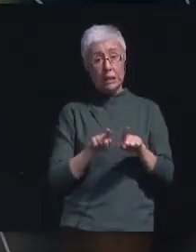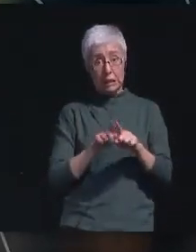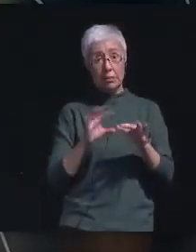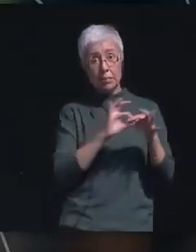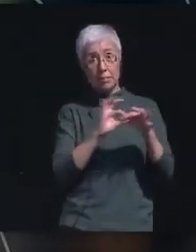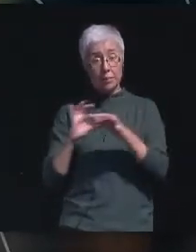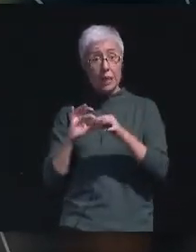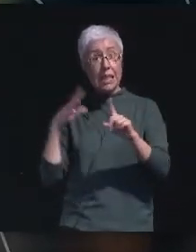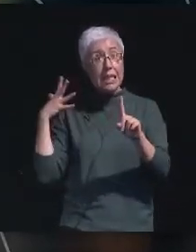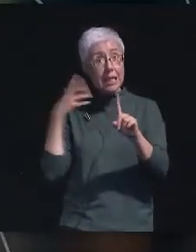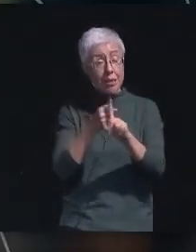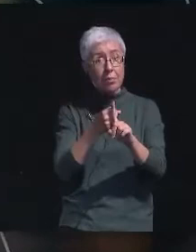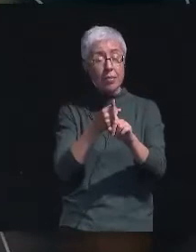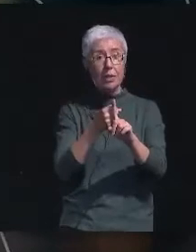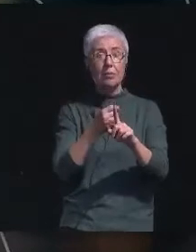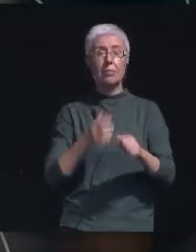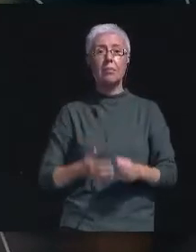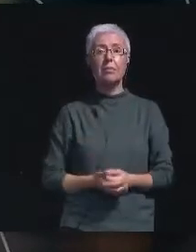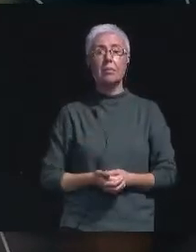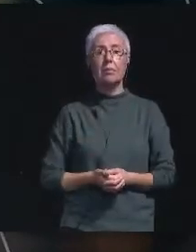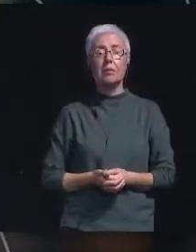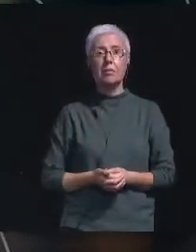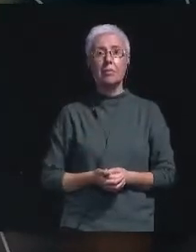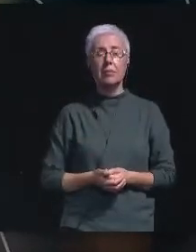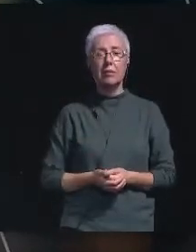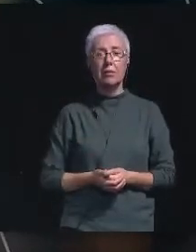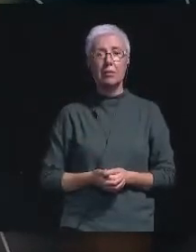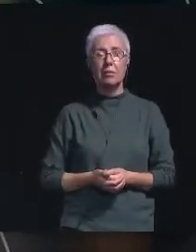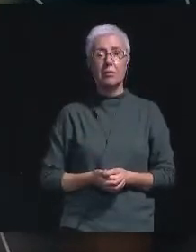orientada al impacto, y trabajaremos también con